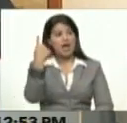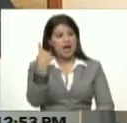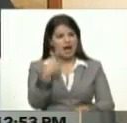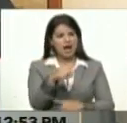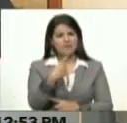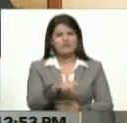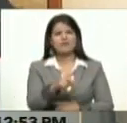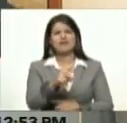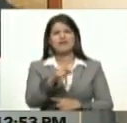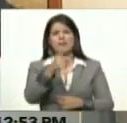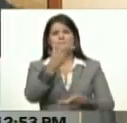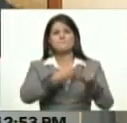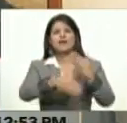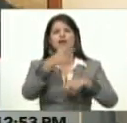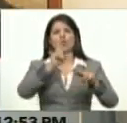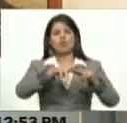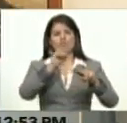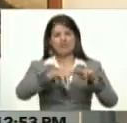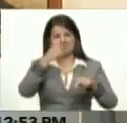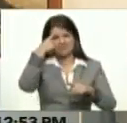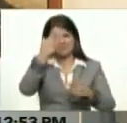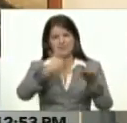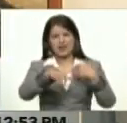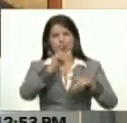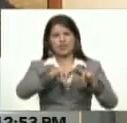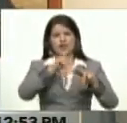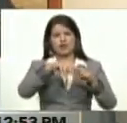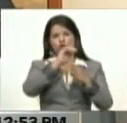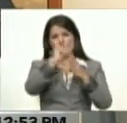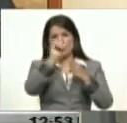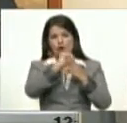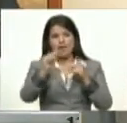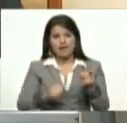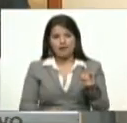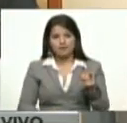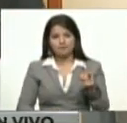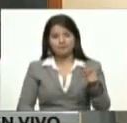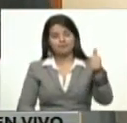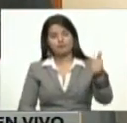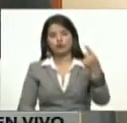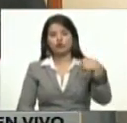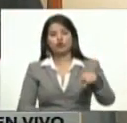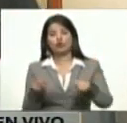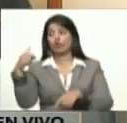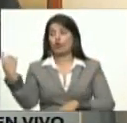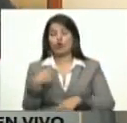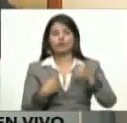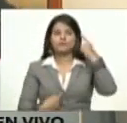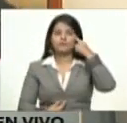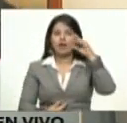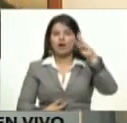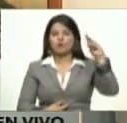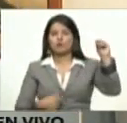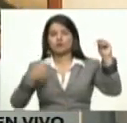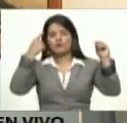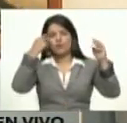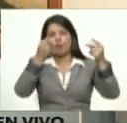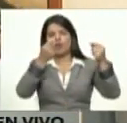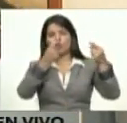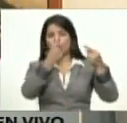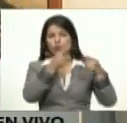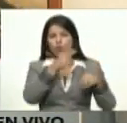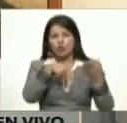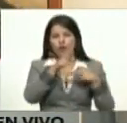como es el llamado dólar ilegal, dólar paralelo, y que luego hay muchos comerciantes sinvergüenzas